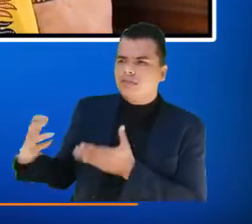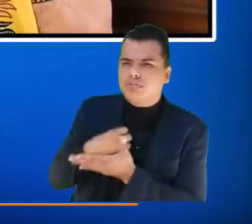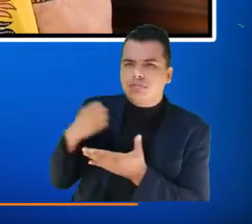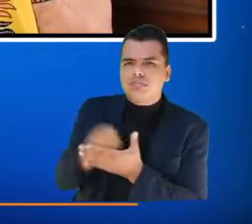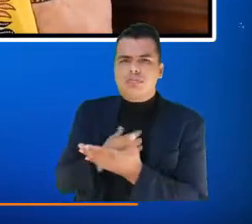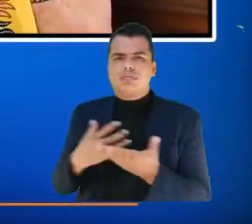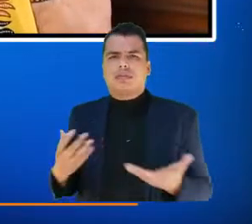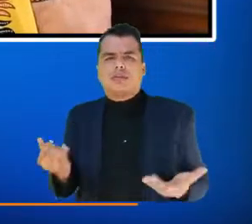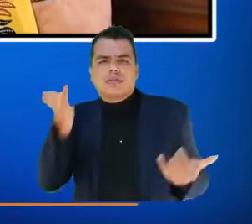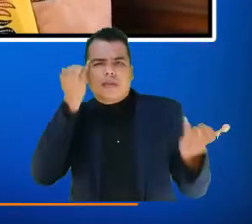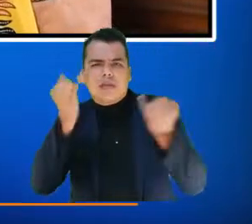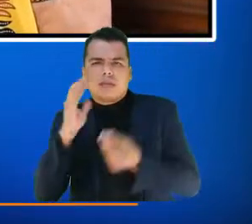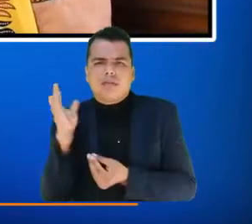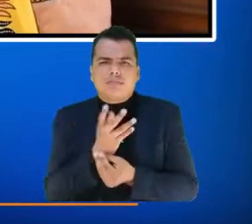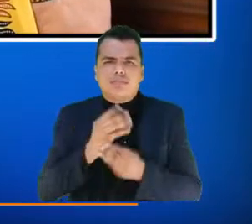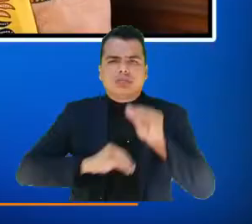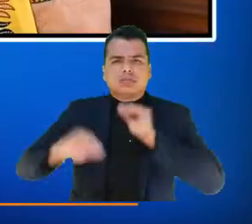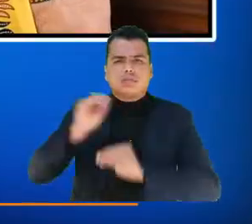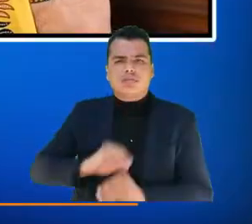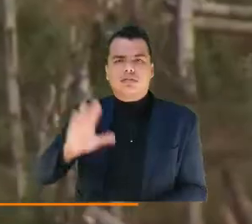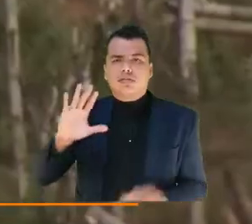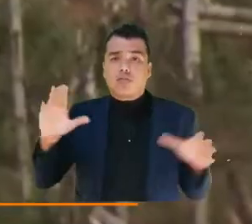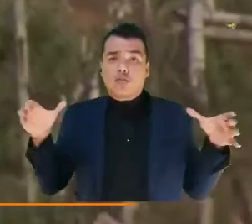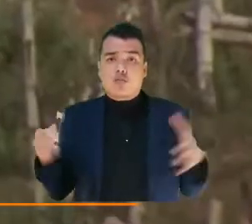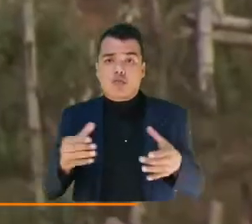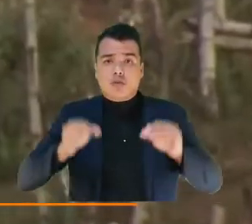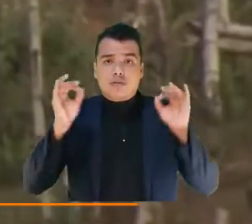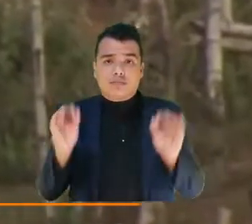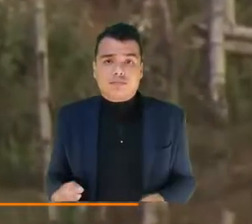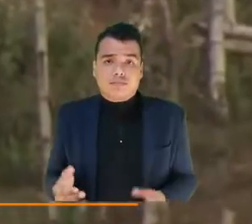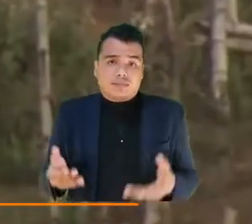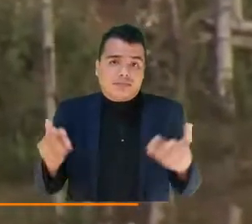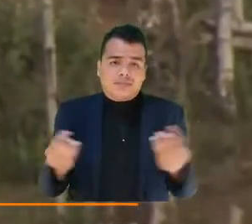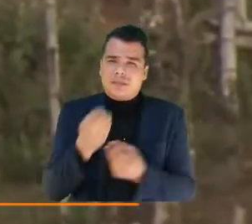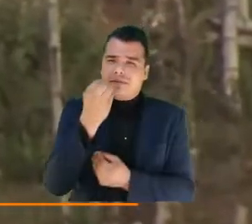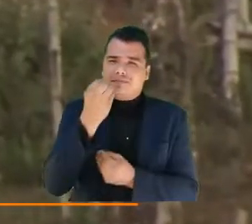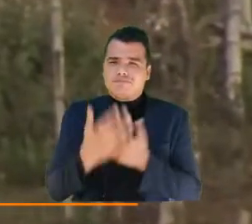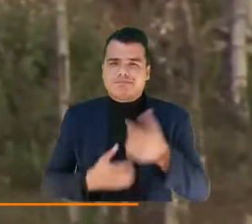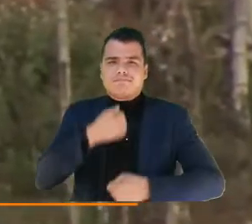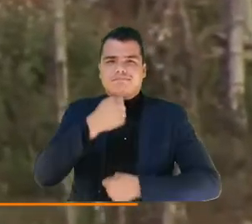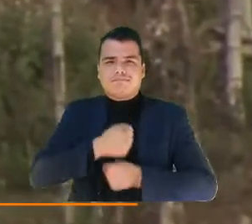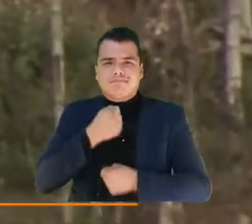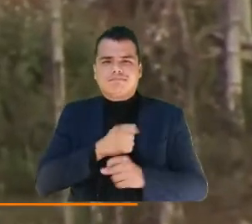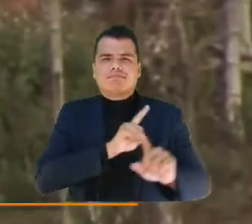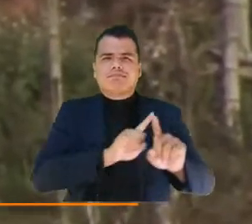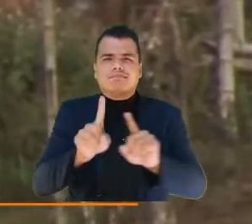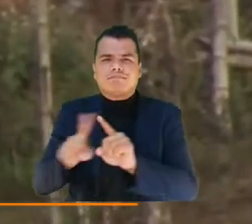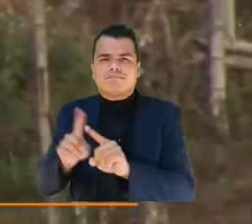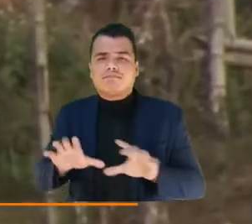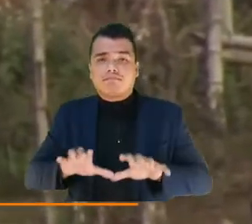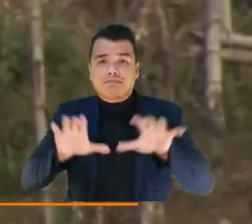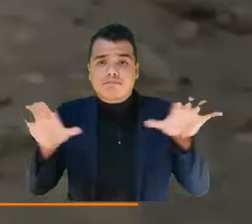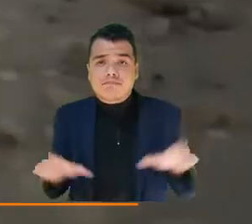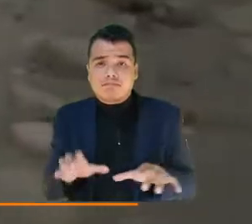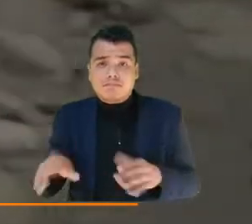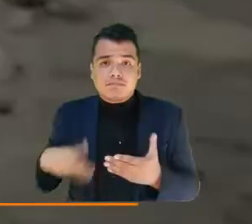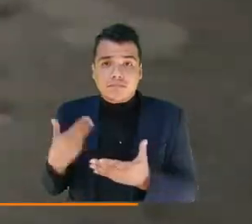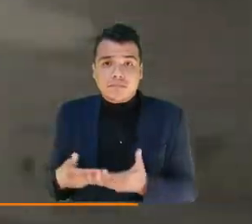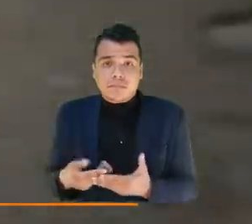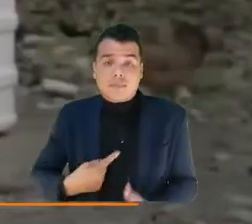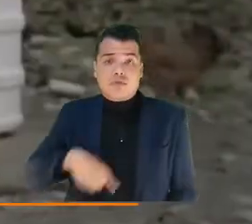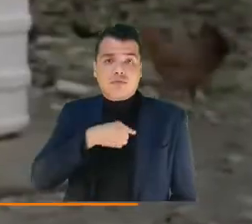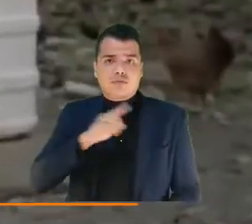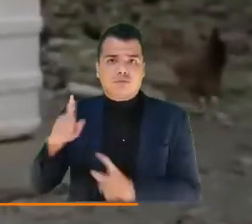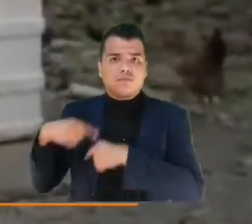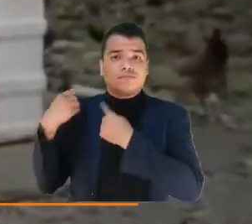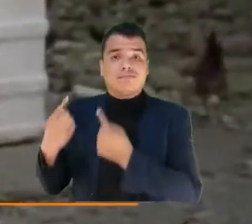pescadores, pero somos creadores de artesanías. Entonces es una gama de muchas actividades que se realizan, y por